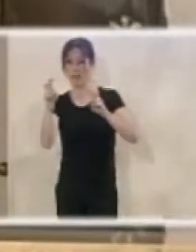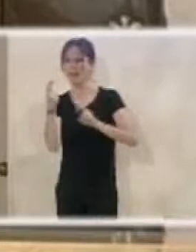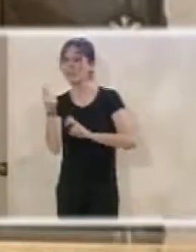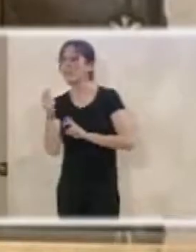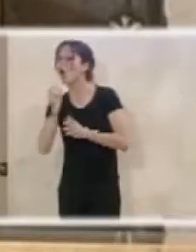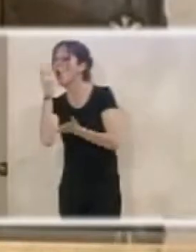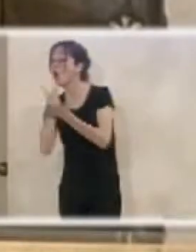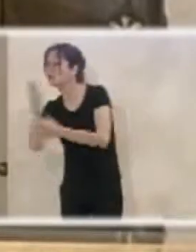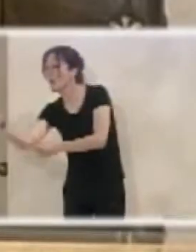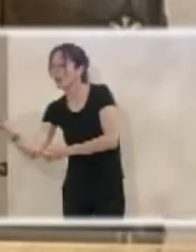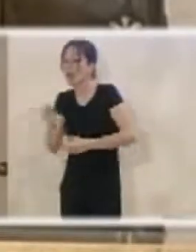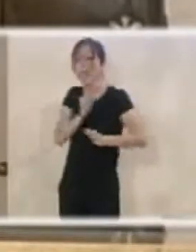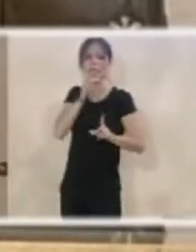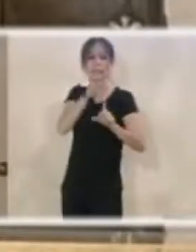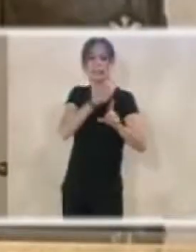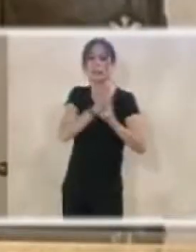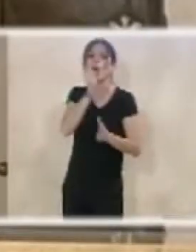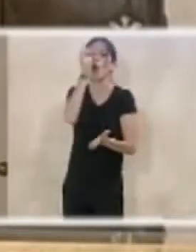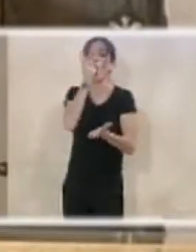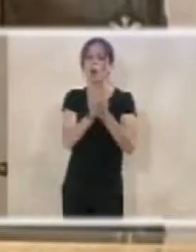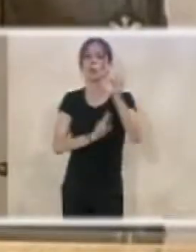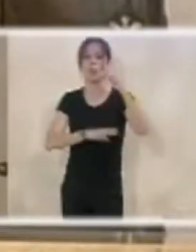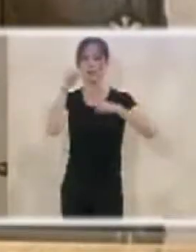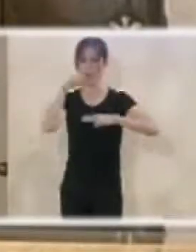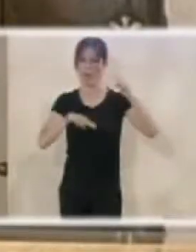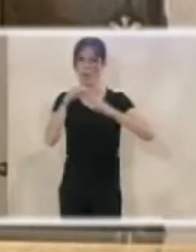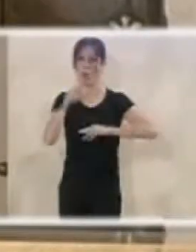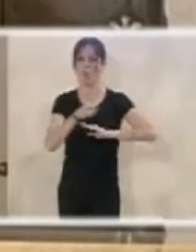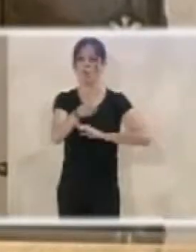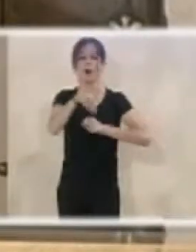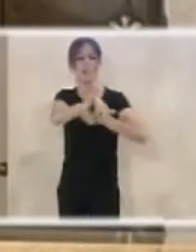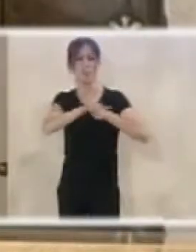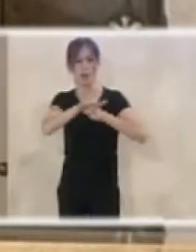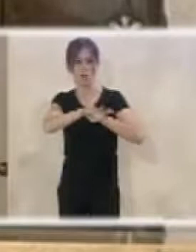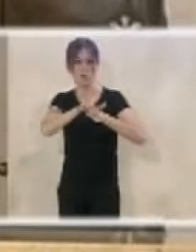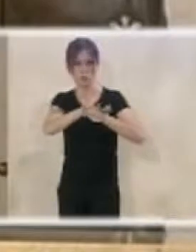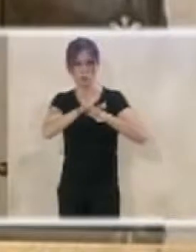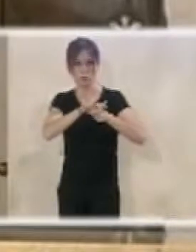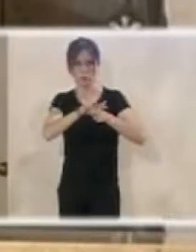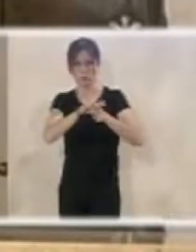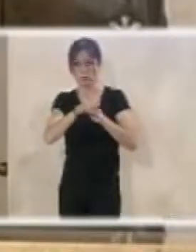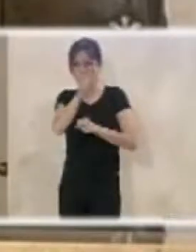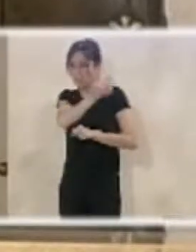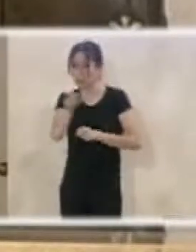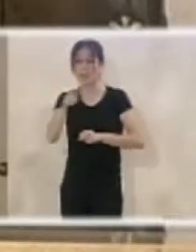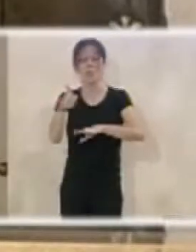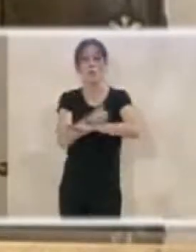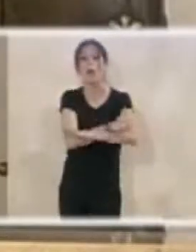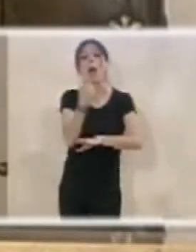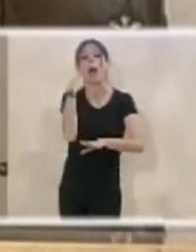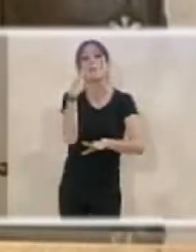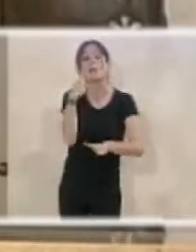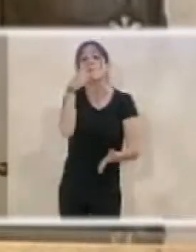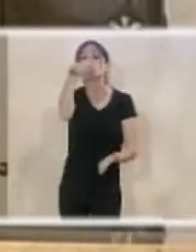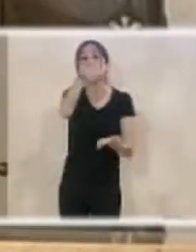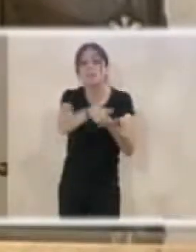se reinvierte y se destina de nuevo a obras que se van a realizar en los barrios, obras que los ciudadanos, los almerienses, nos han